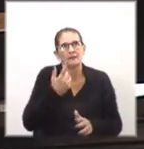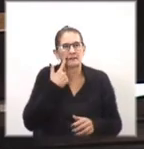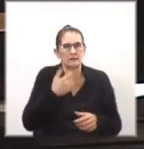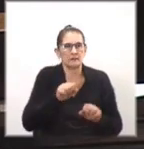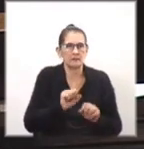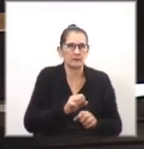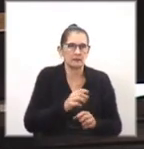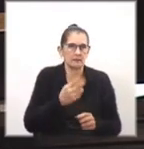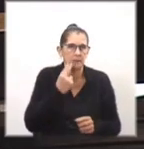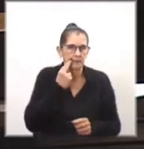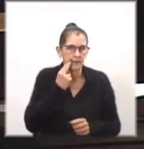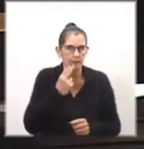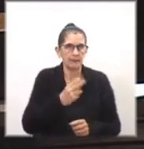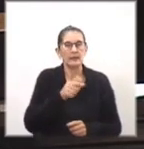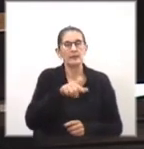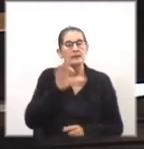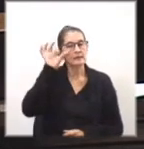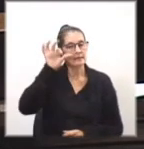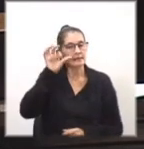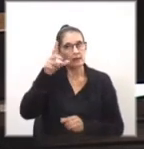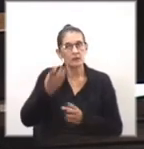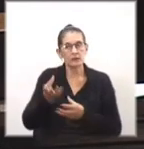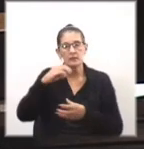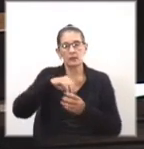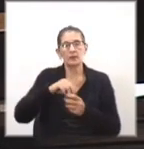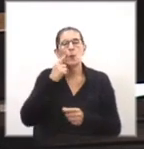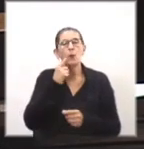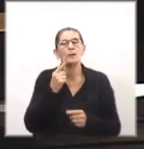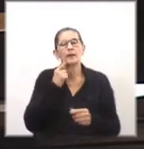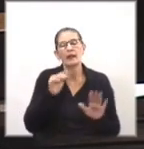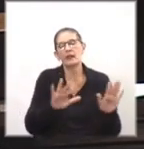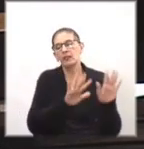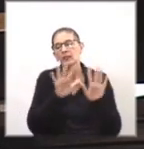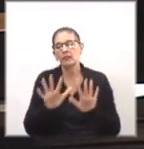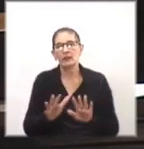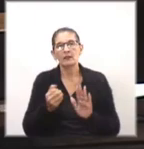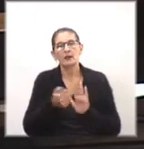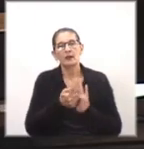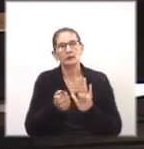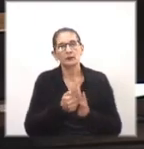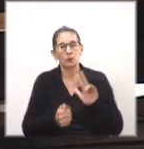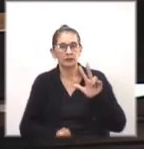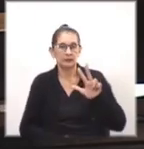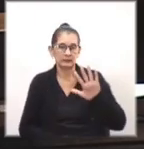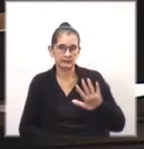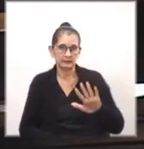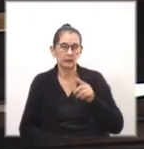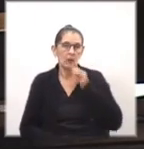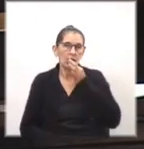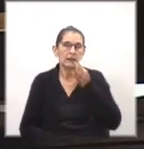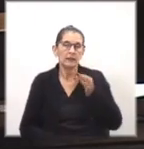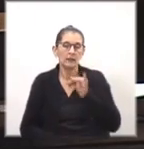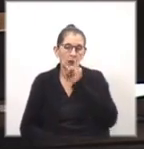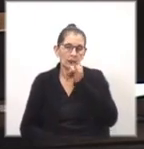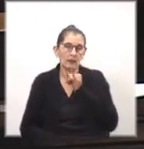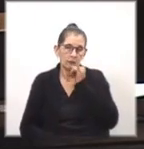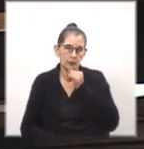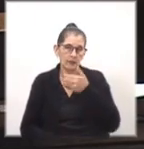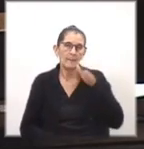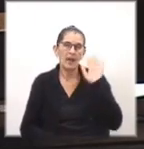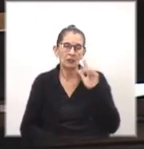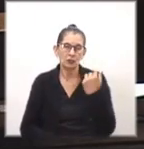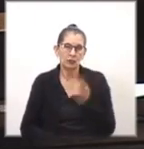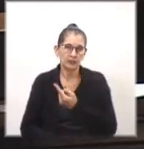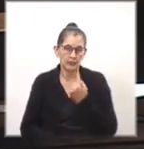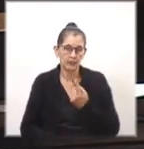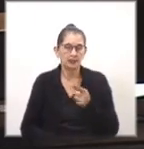Fue así que en el Senado se incorporó el numeral D del artículo 35, al que hizo mención el informe en mayoría,